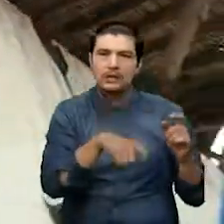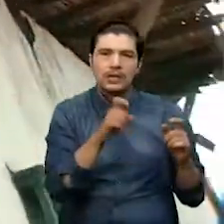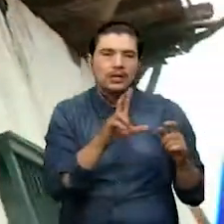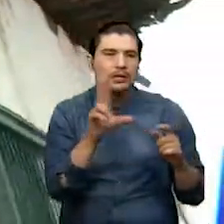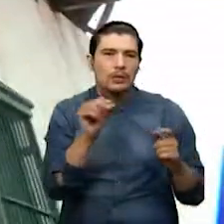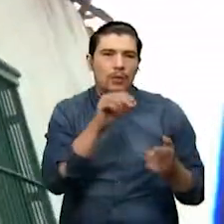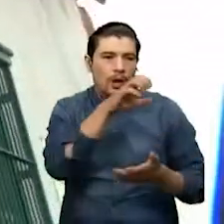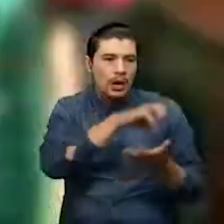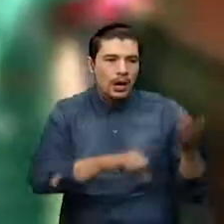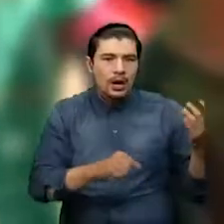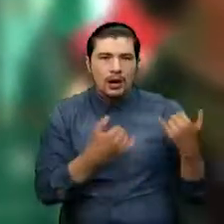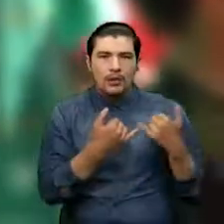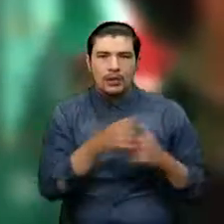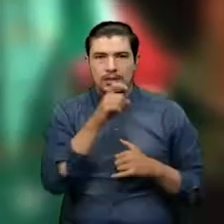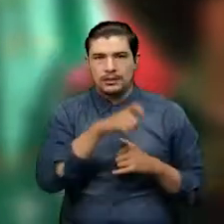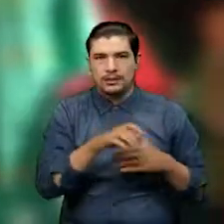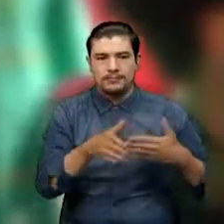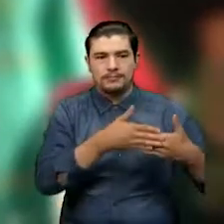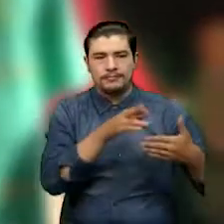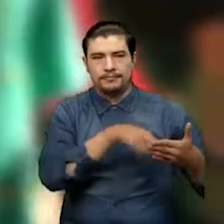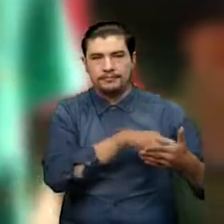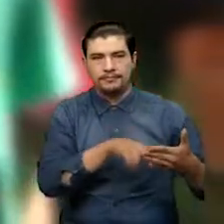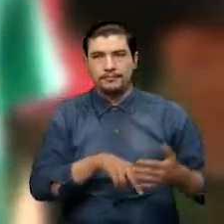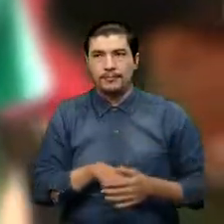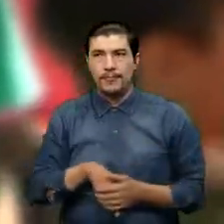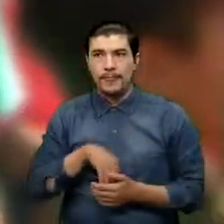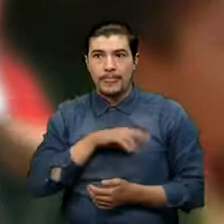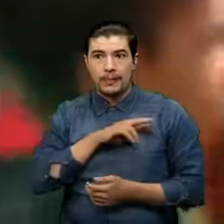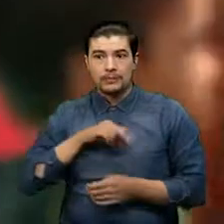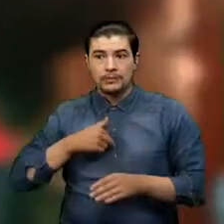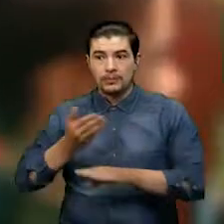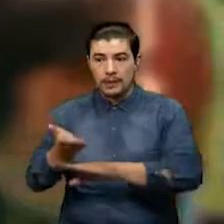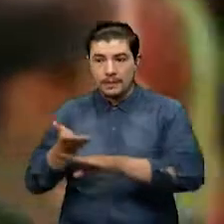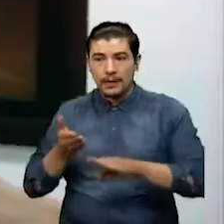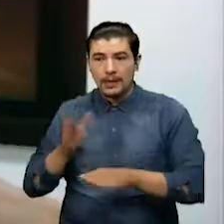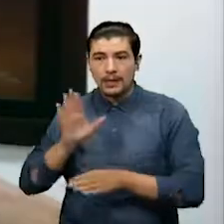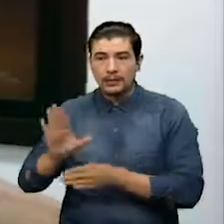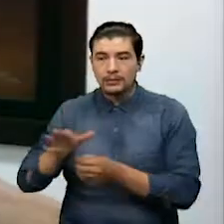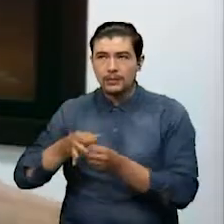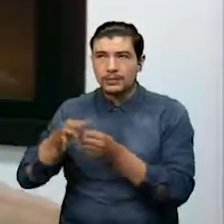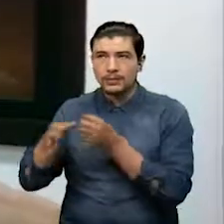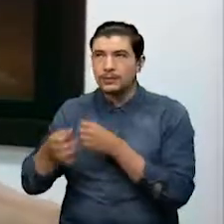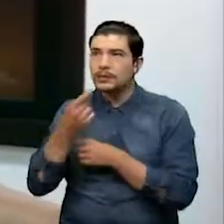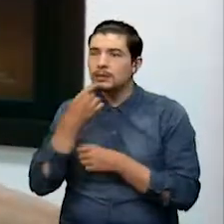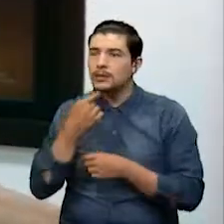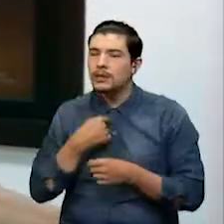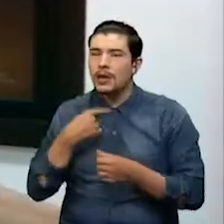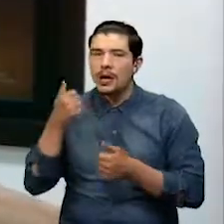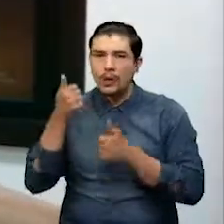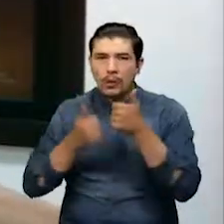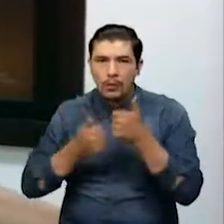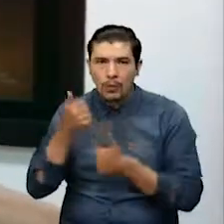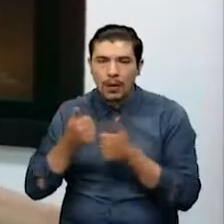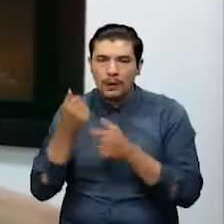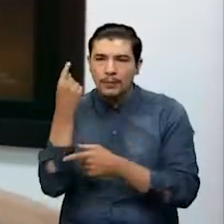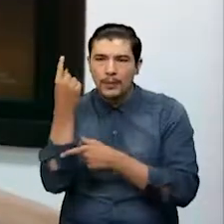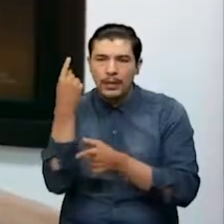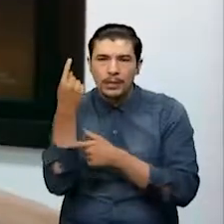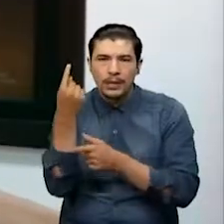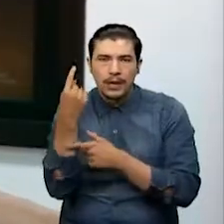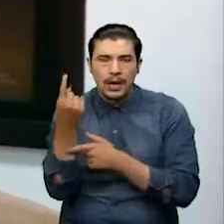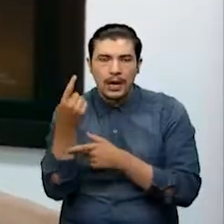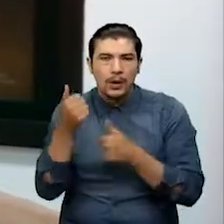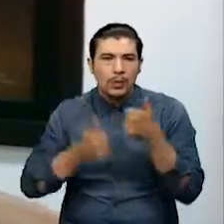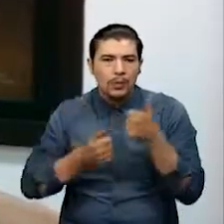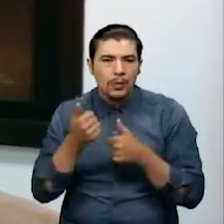las niñas y niños con problemas le vamos a exigir al municipio que nos diga cuáles van a ser las políticas los recursos del